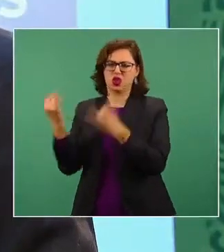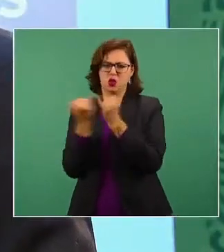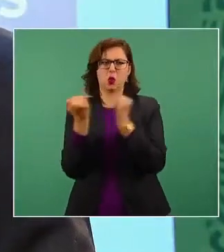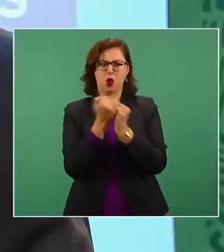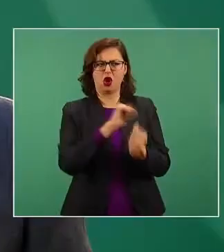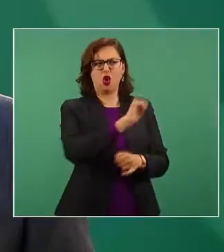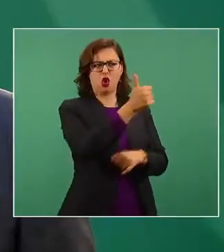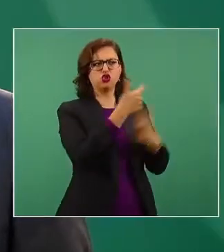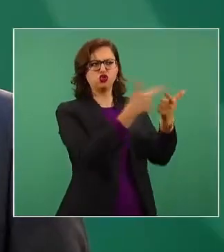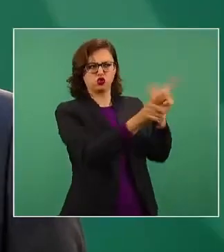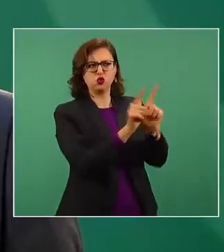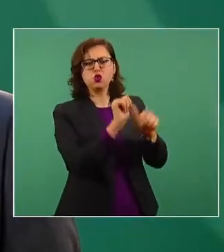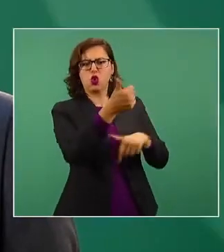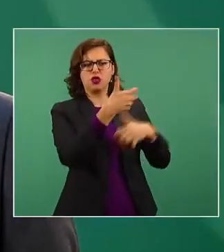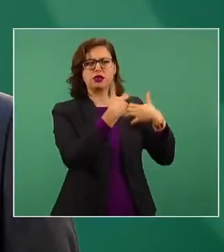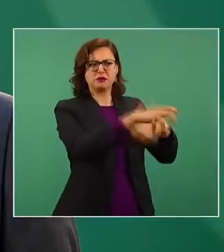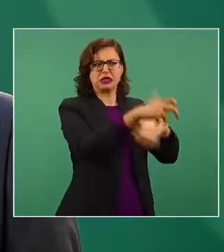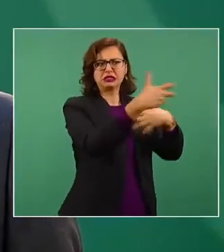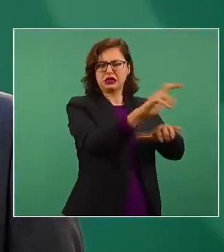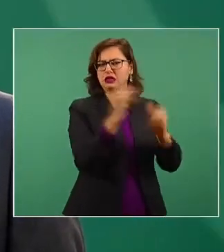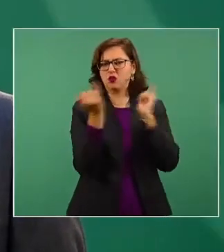Entonces, la violencia no.